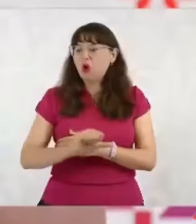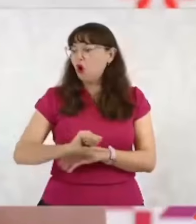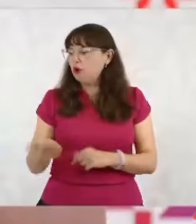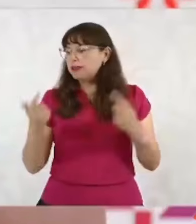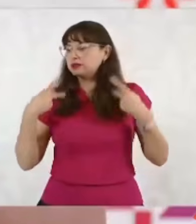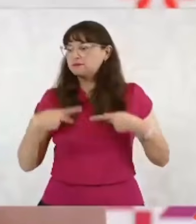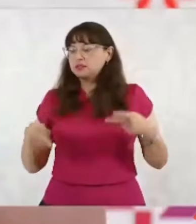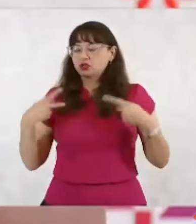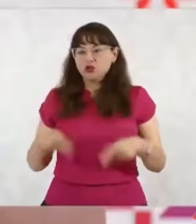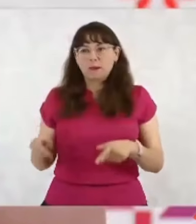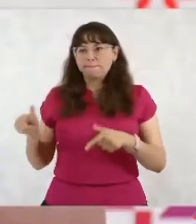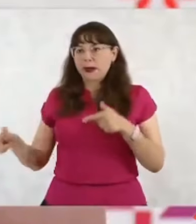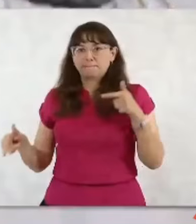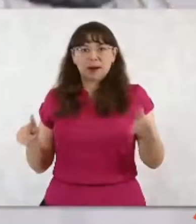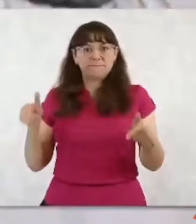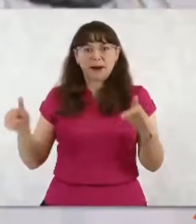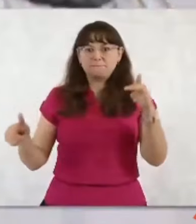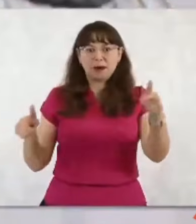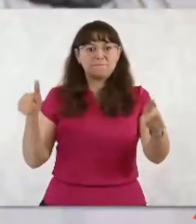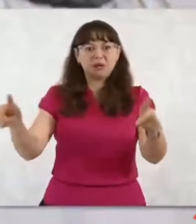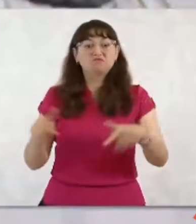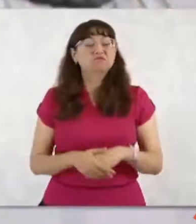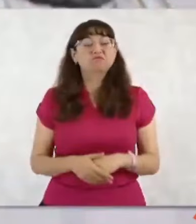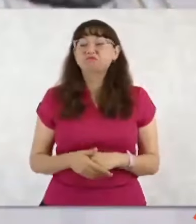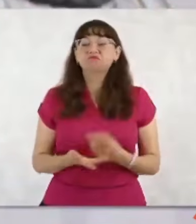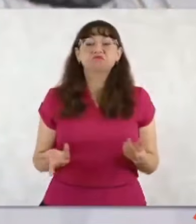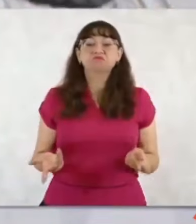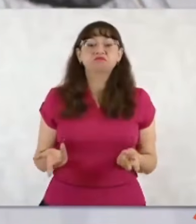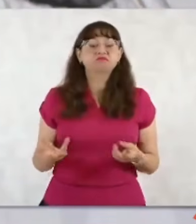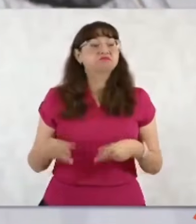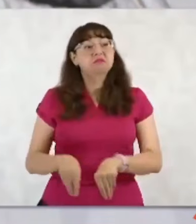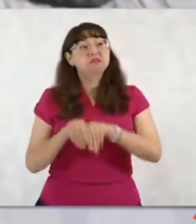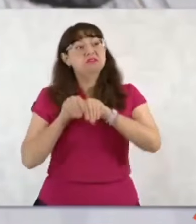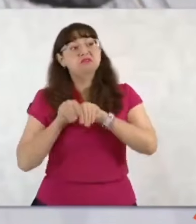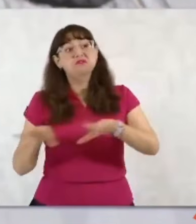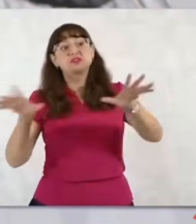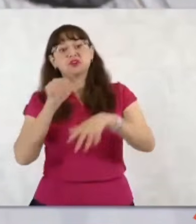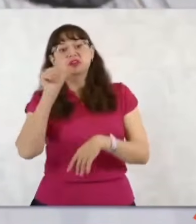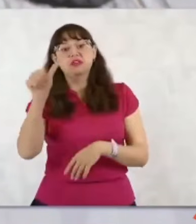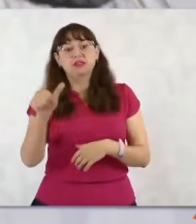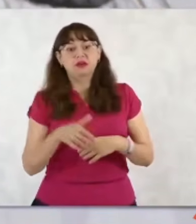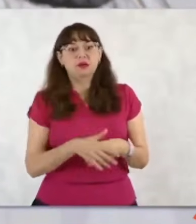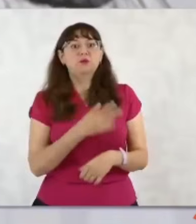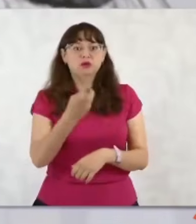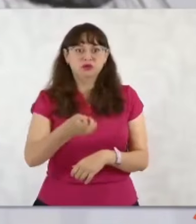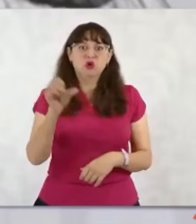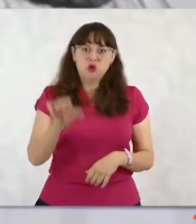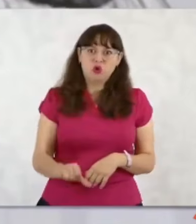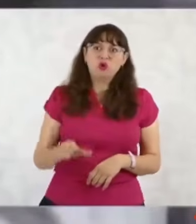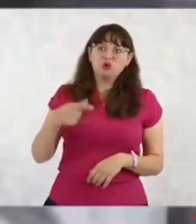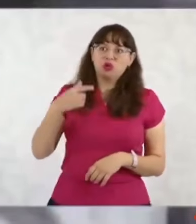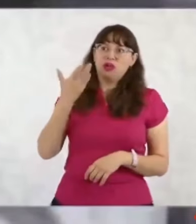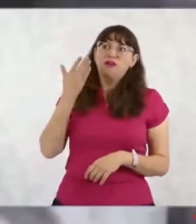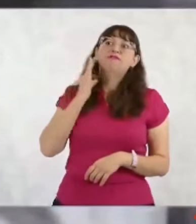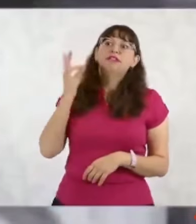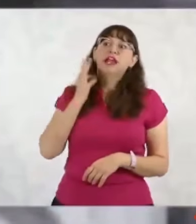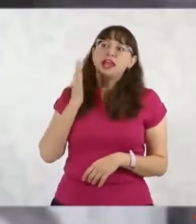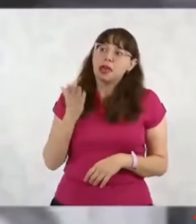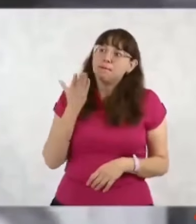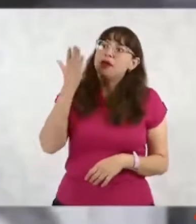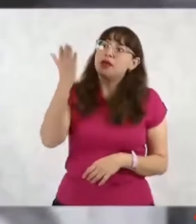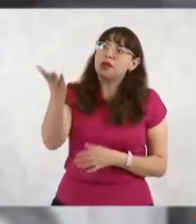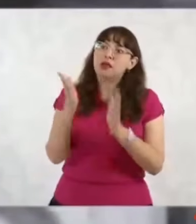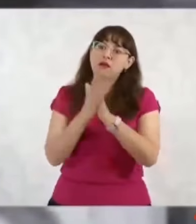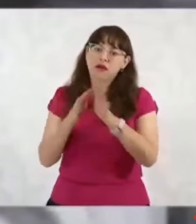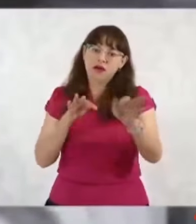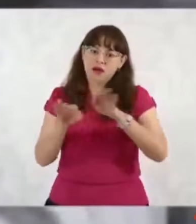estaban involucradas? Hoy pedí a la Fiscalía que sería muy importante que se diera toda esta información, pues para que se conozca lo que hemos